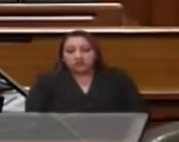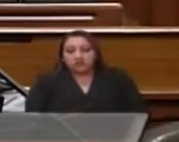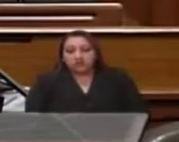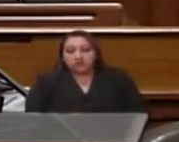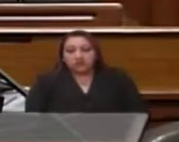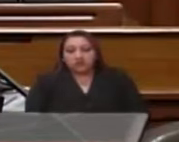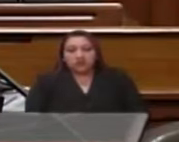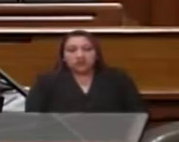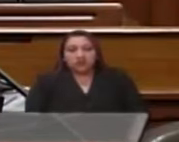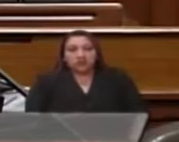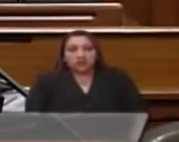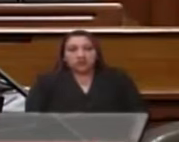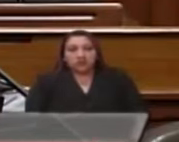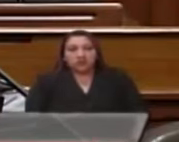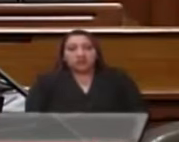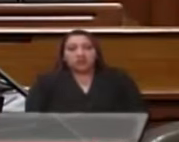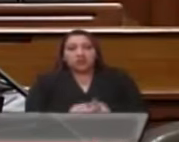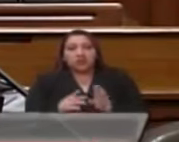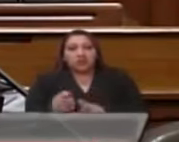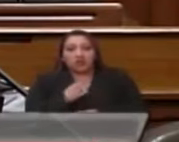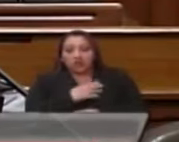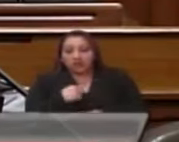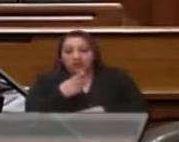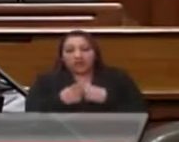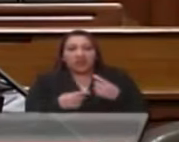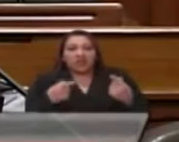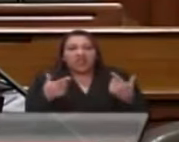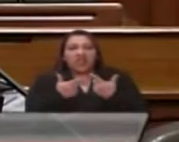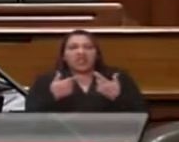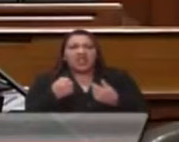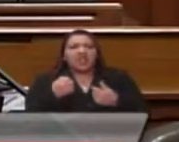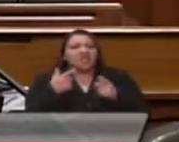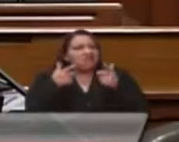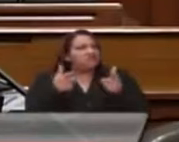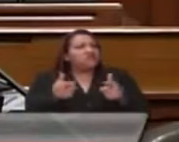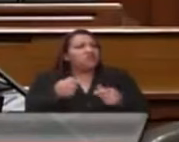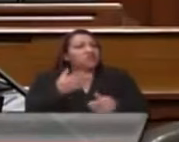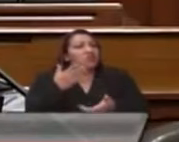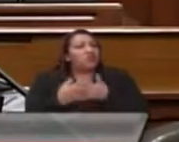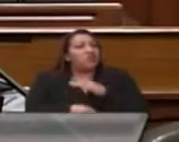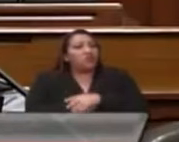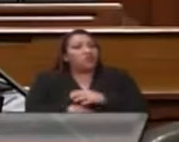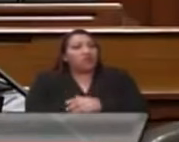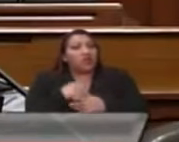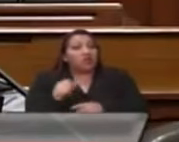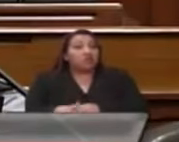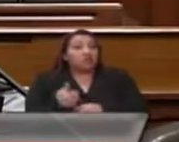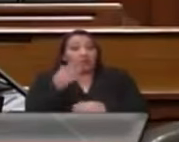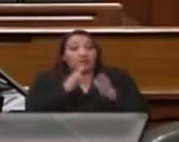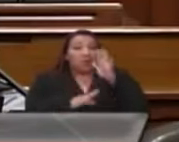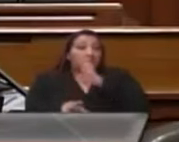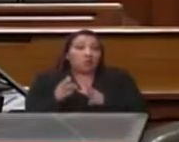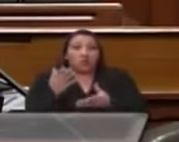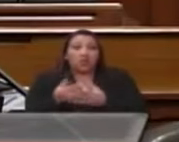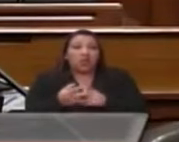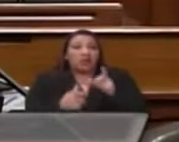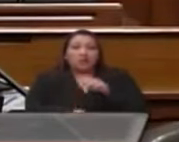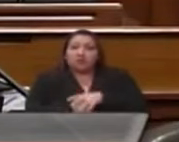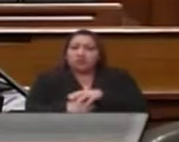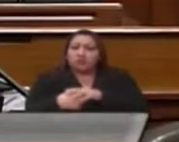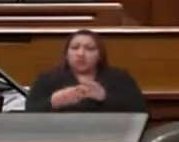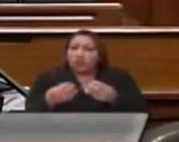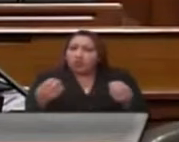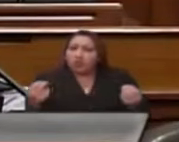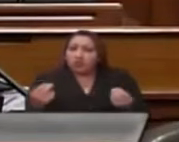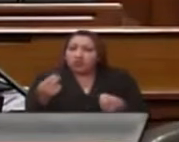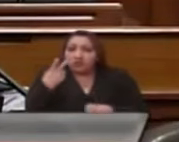Por otro lado, el Gobierno ha declarado la guerra a la corrupción. Este flagelo ocupa nuestra principal preocupación. Es nuestro